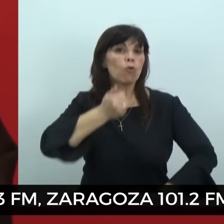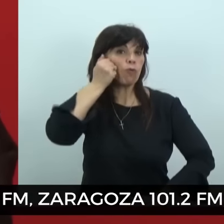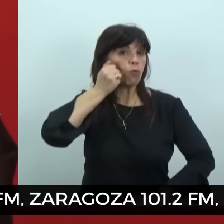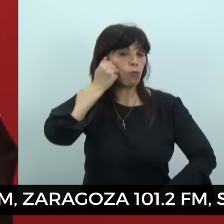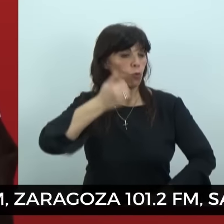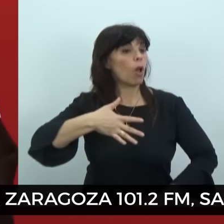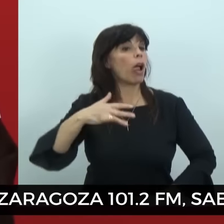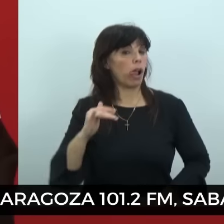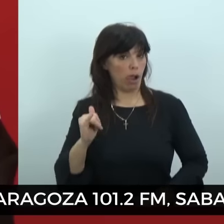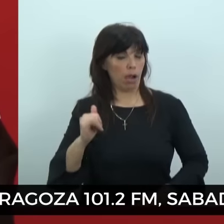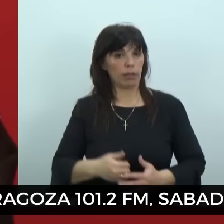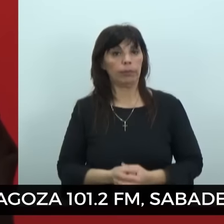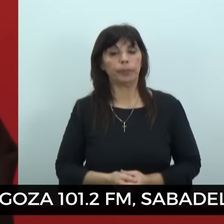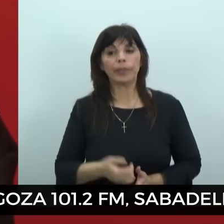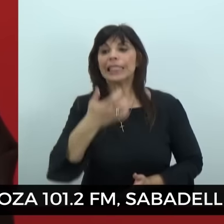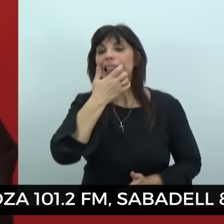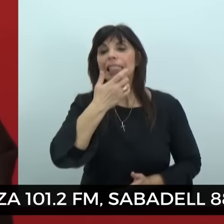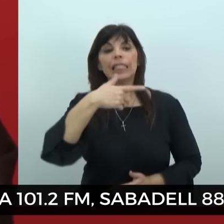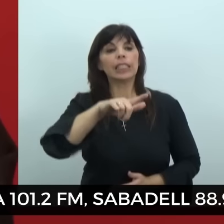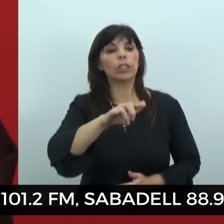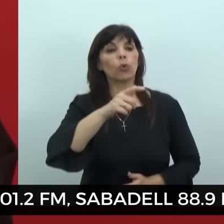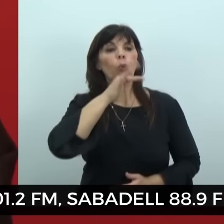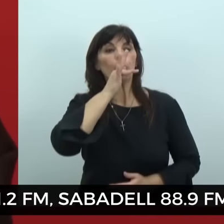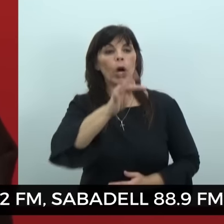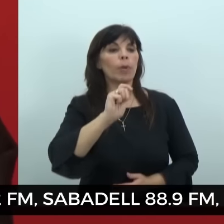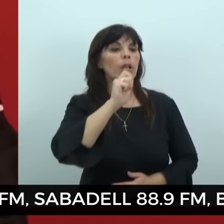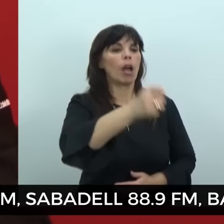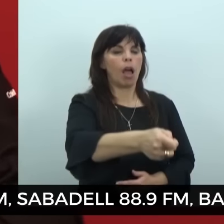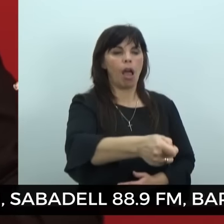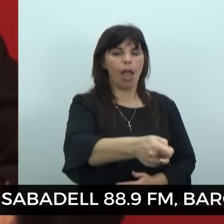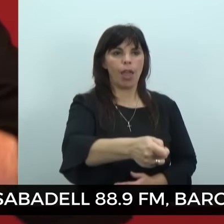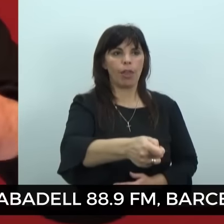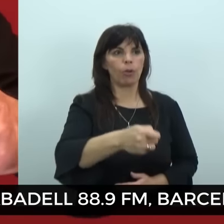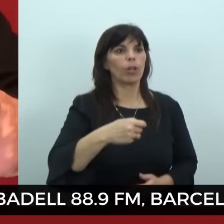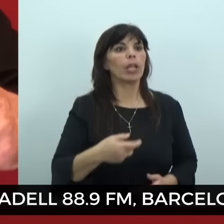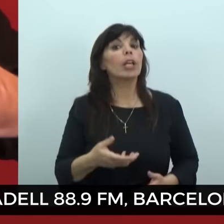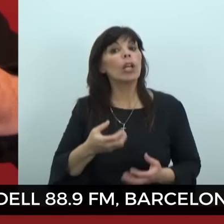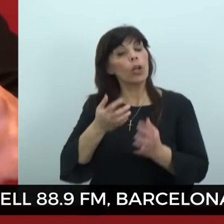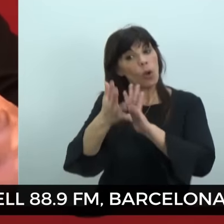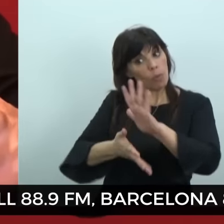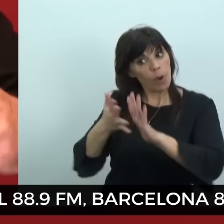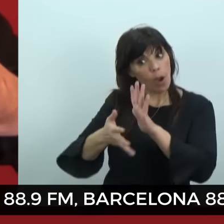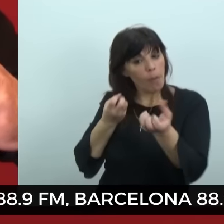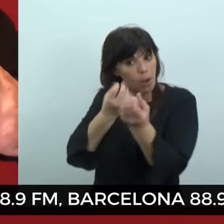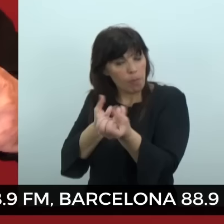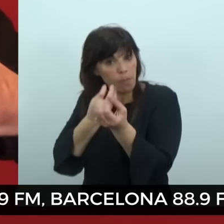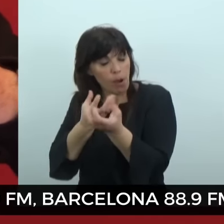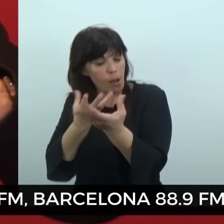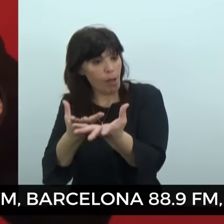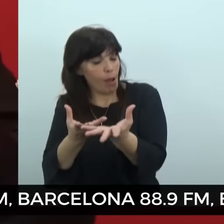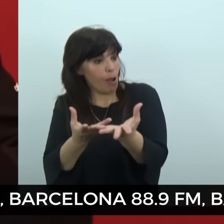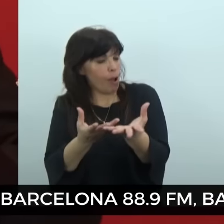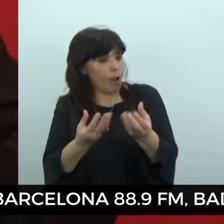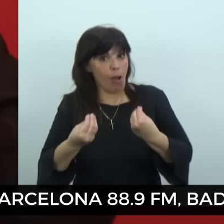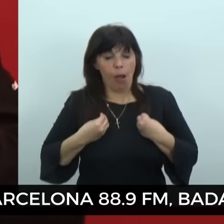Cuando tú recibes una promesa de Dios, proclámala, háblala, habla de ella, proclámala, dale vida,